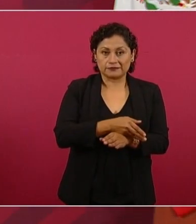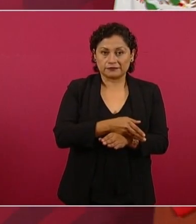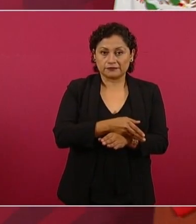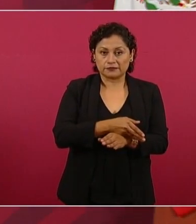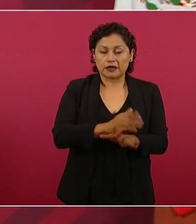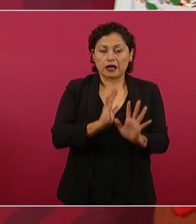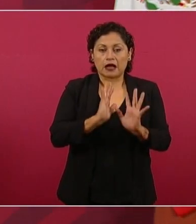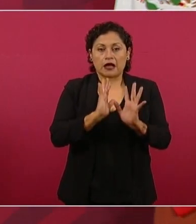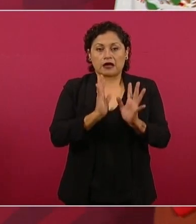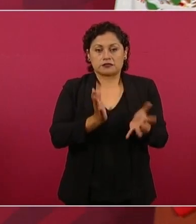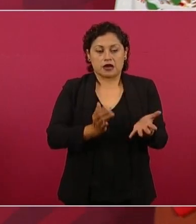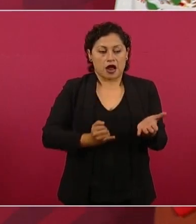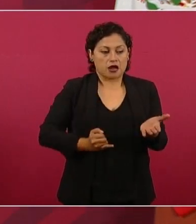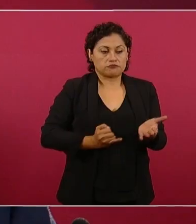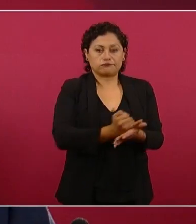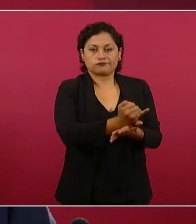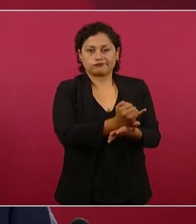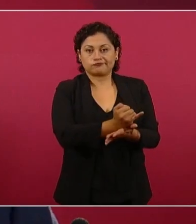de